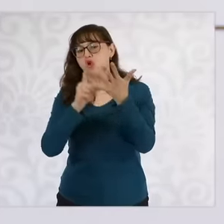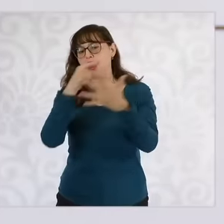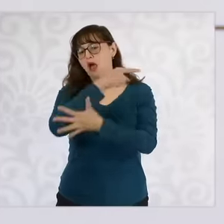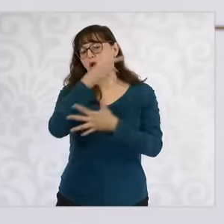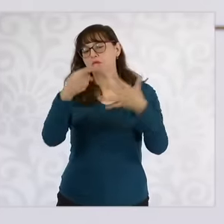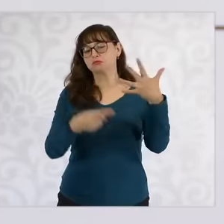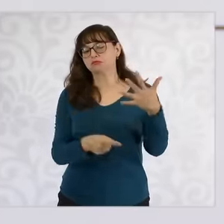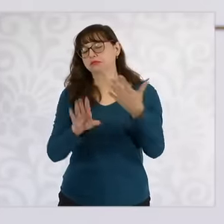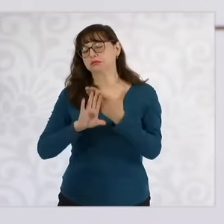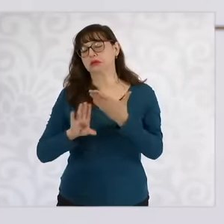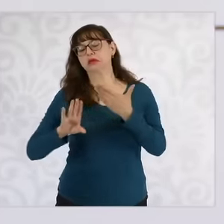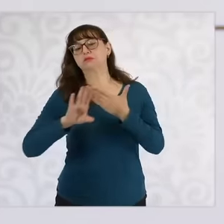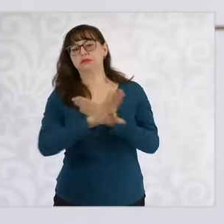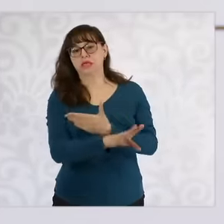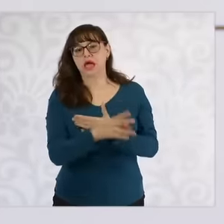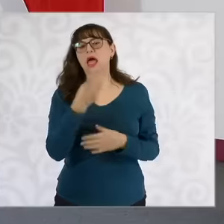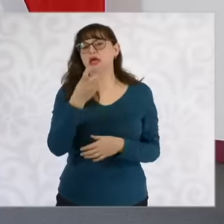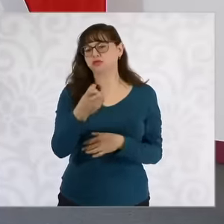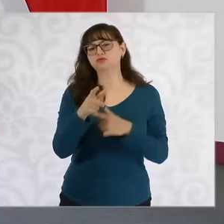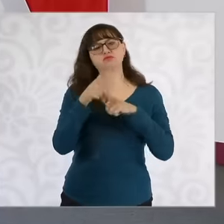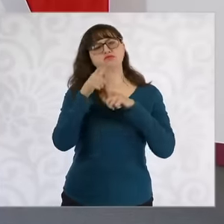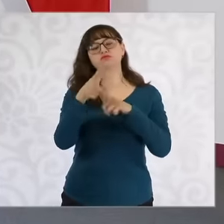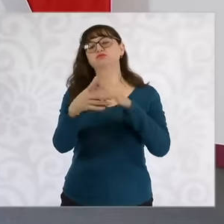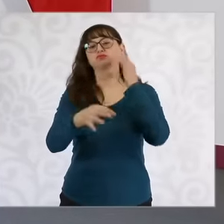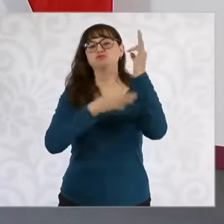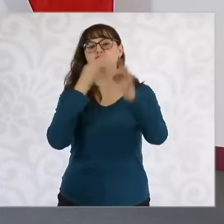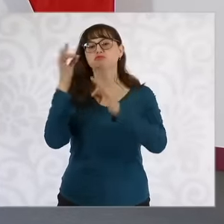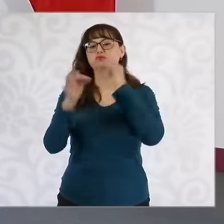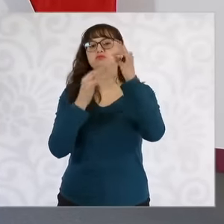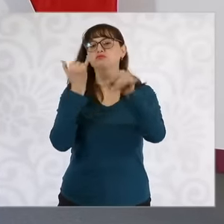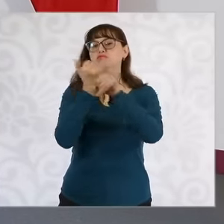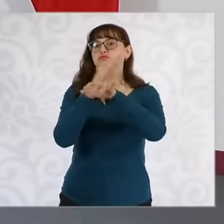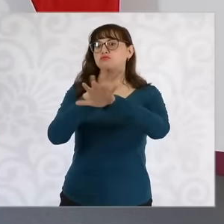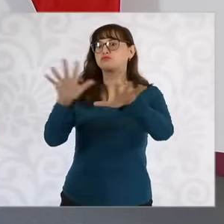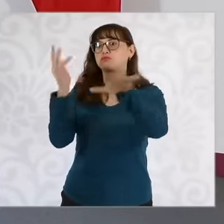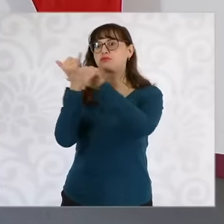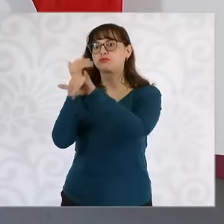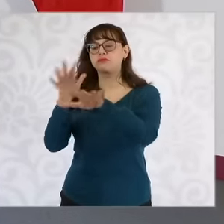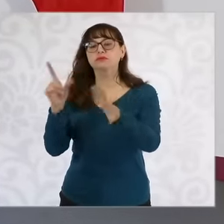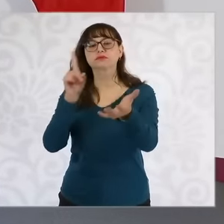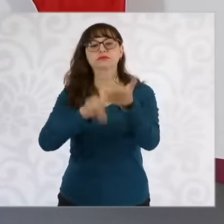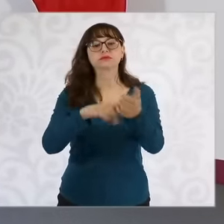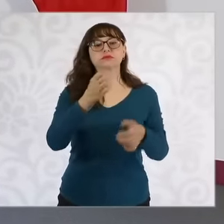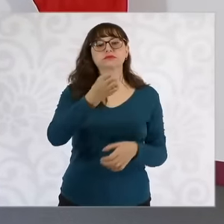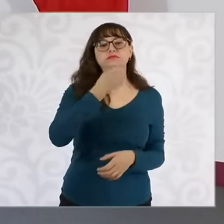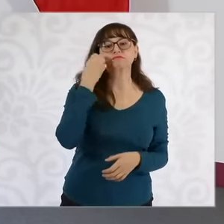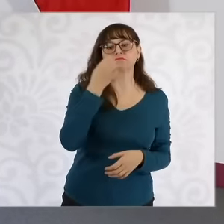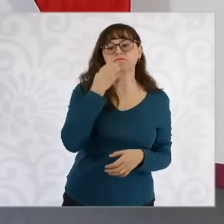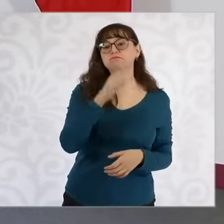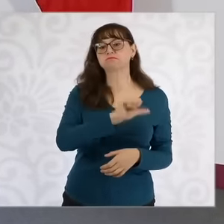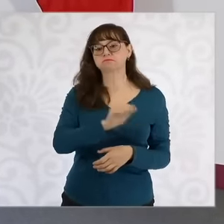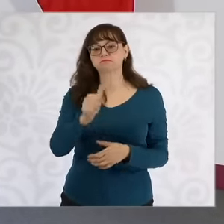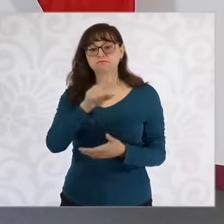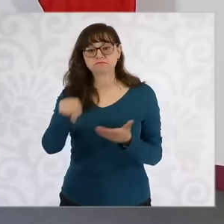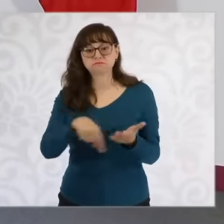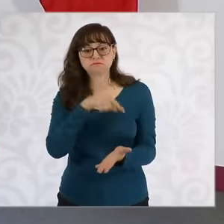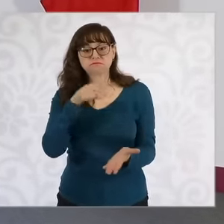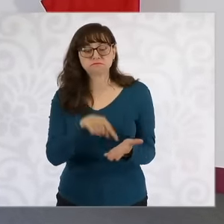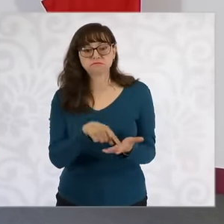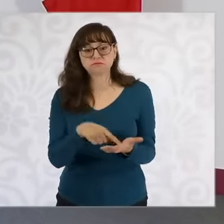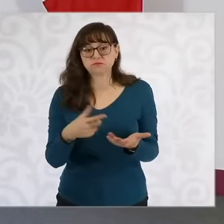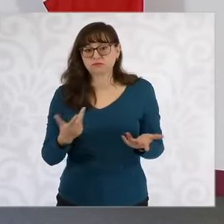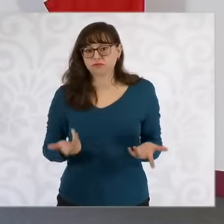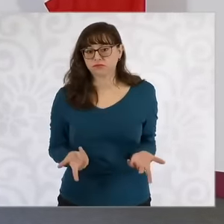droga, la vamos a continuar en las escuelas y en otros espacios. Nosotros